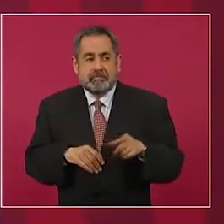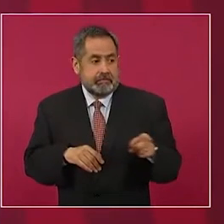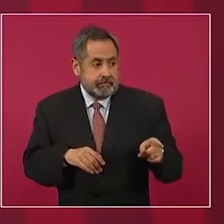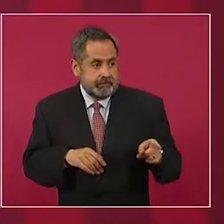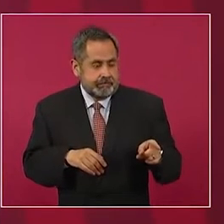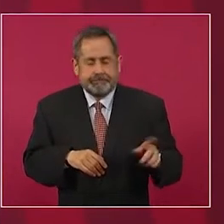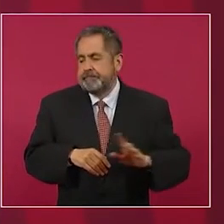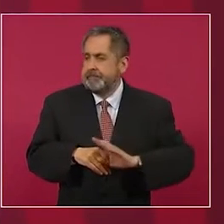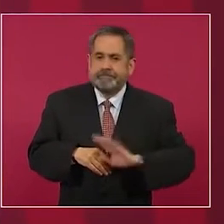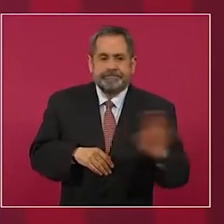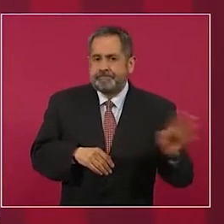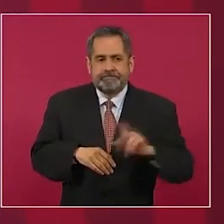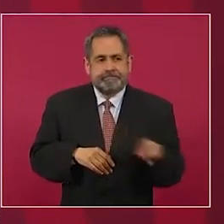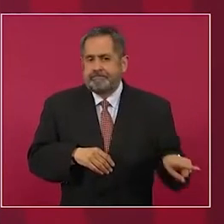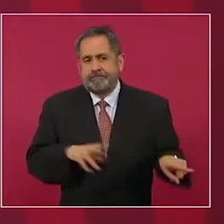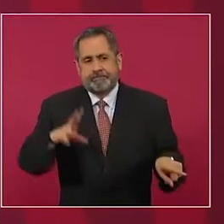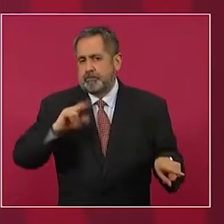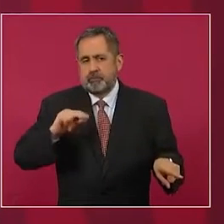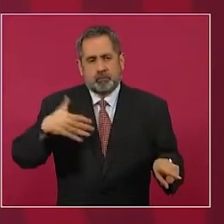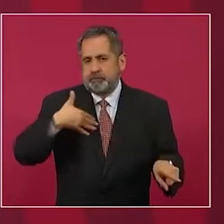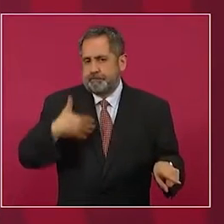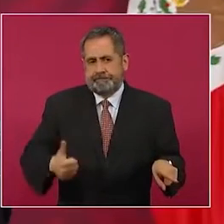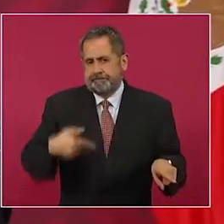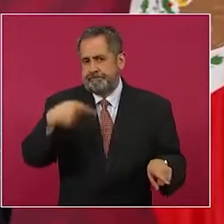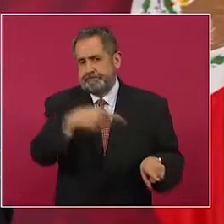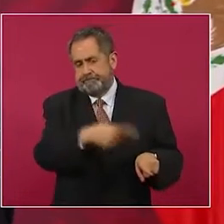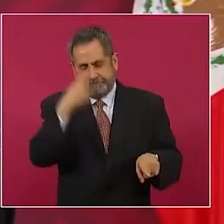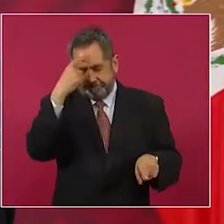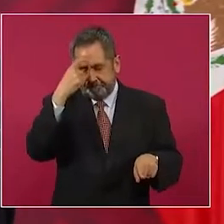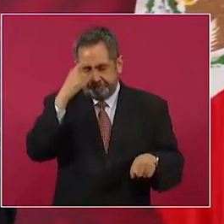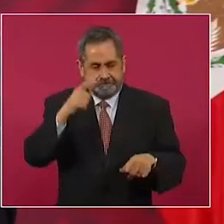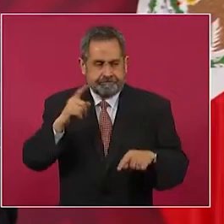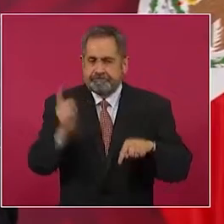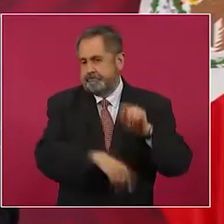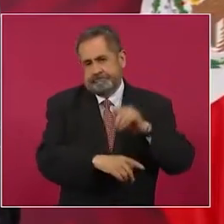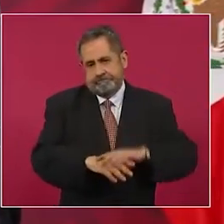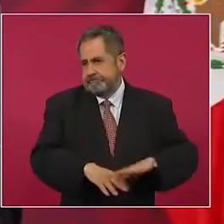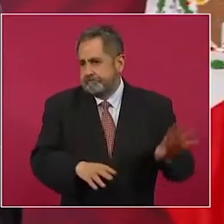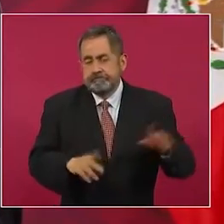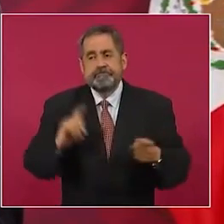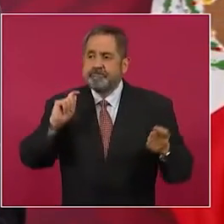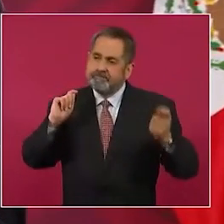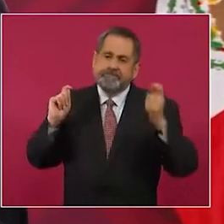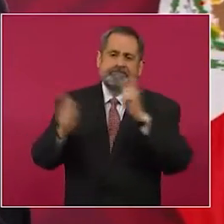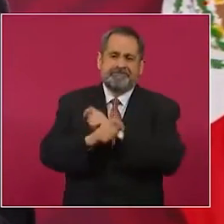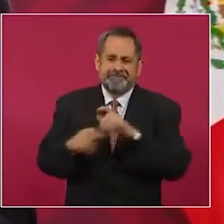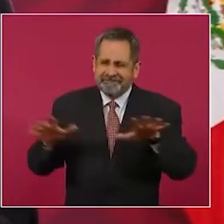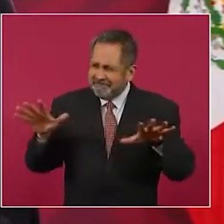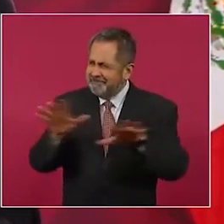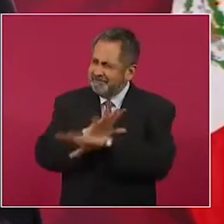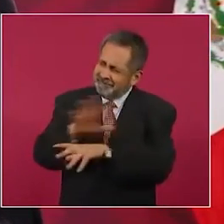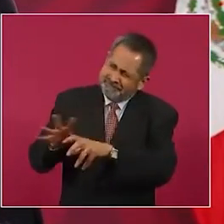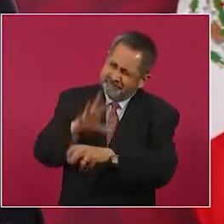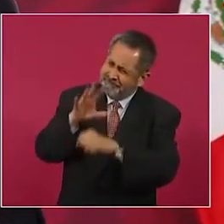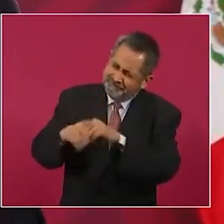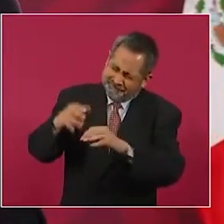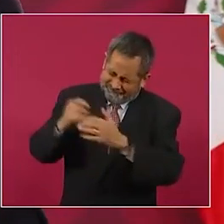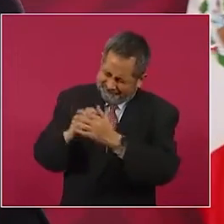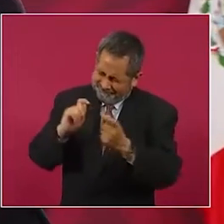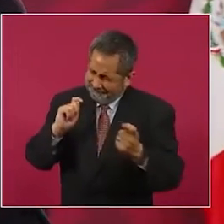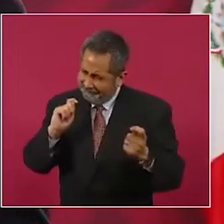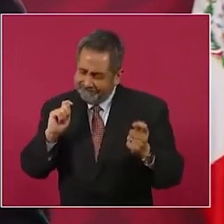pues entonces no está entendiendo de que una transformación es un cambio profundo,